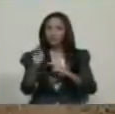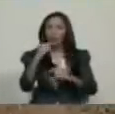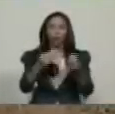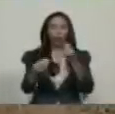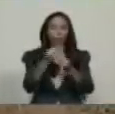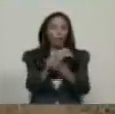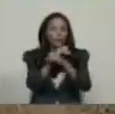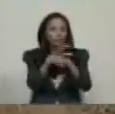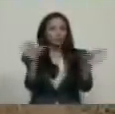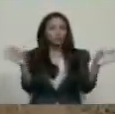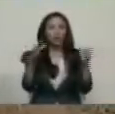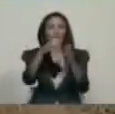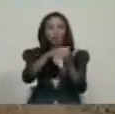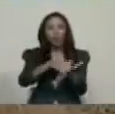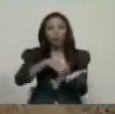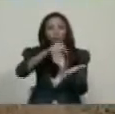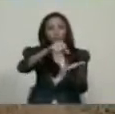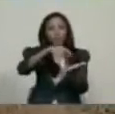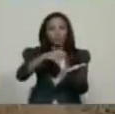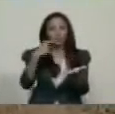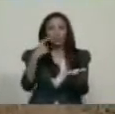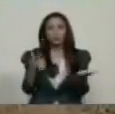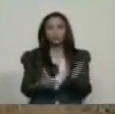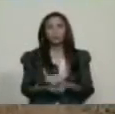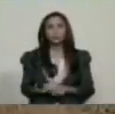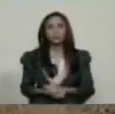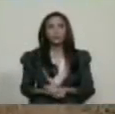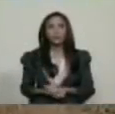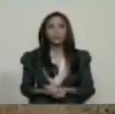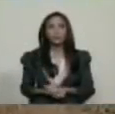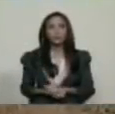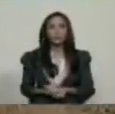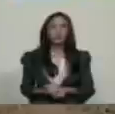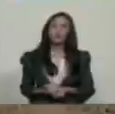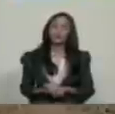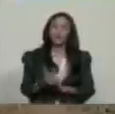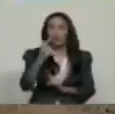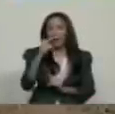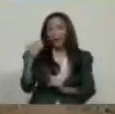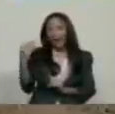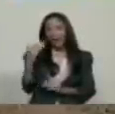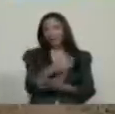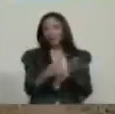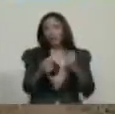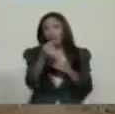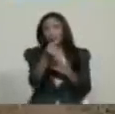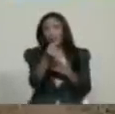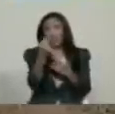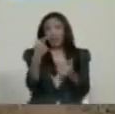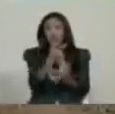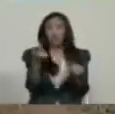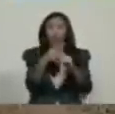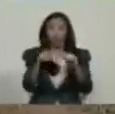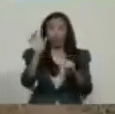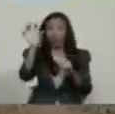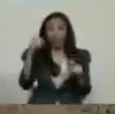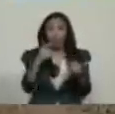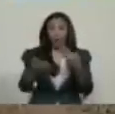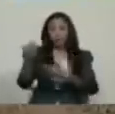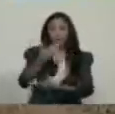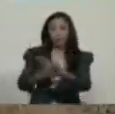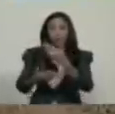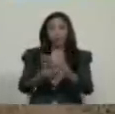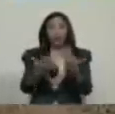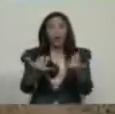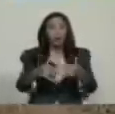pueblo venezolano. Este alimento dependía de la semilla extranjera, y hoy, gracias al esfuerzo que están haciendo